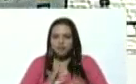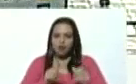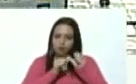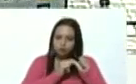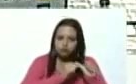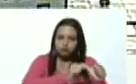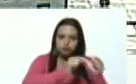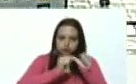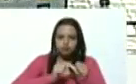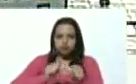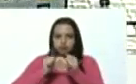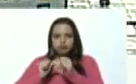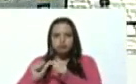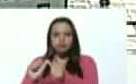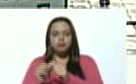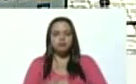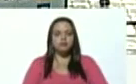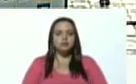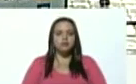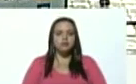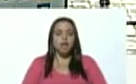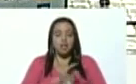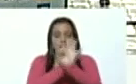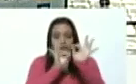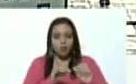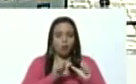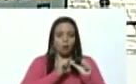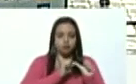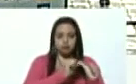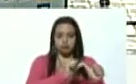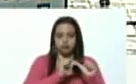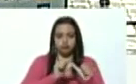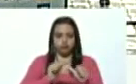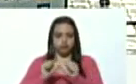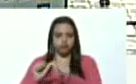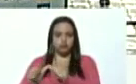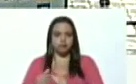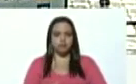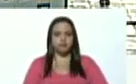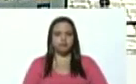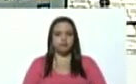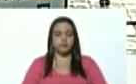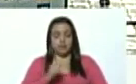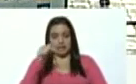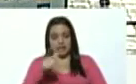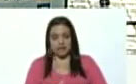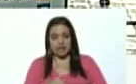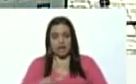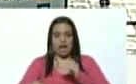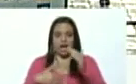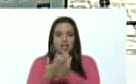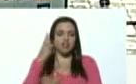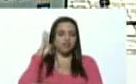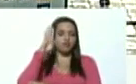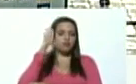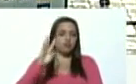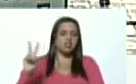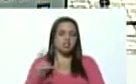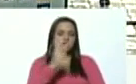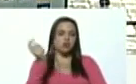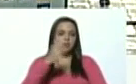sostenible, de manera sostenida, de aquí en adelante para el segundo semestre